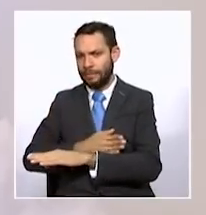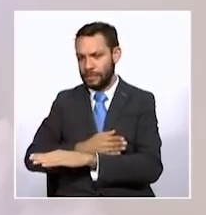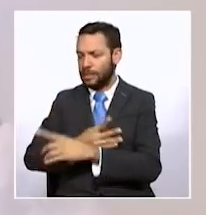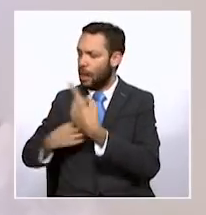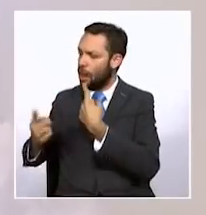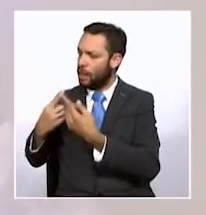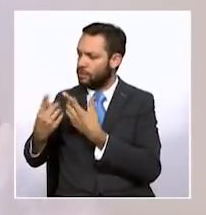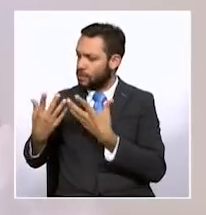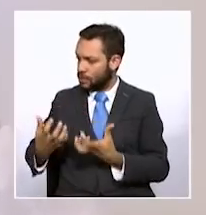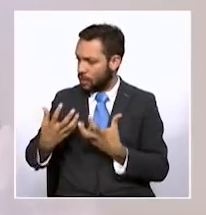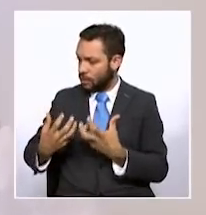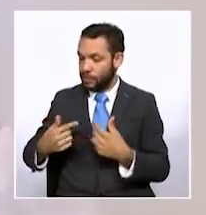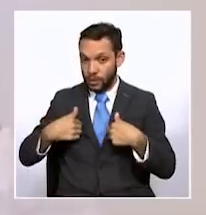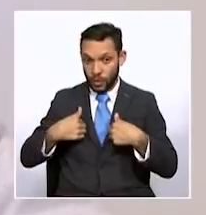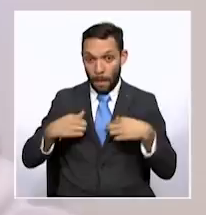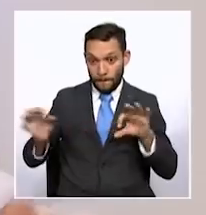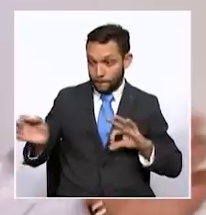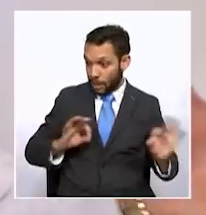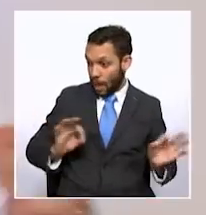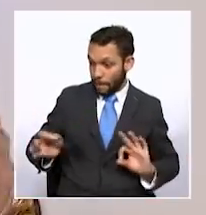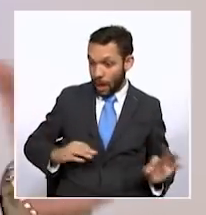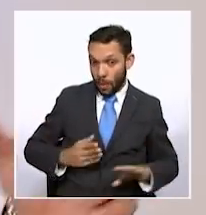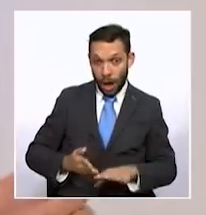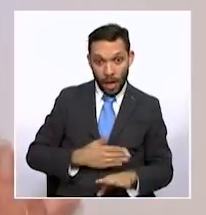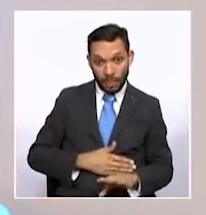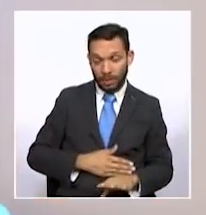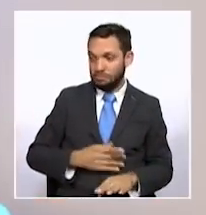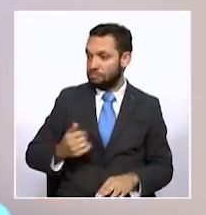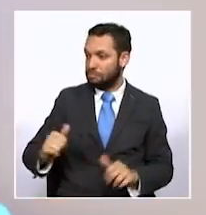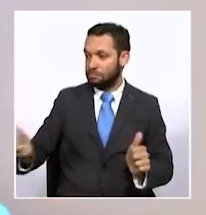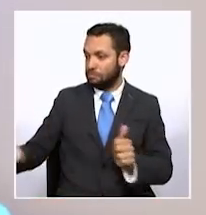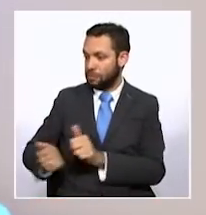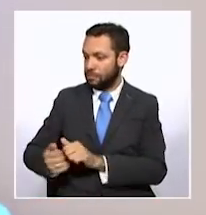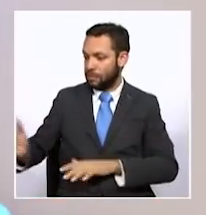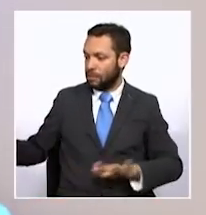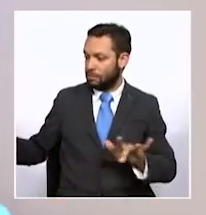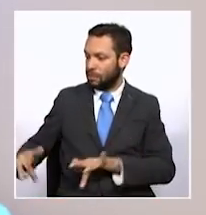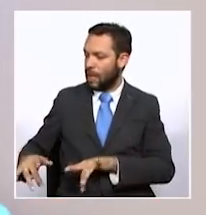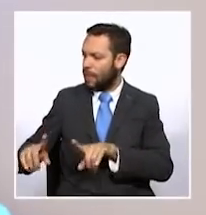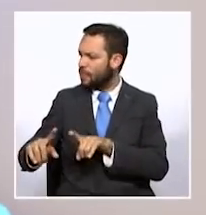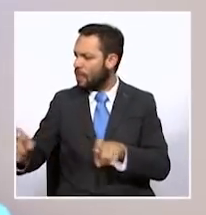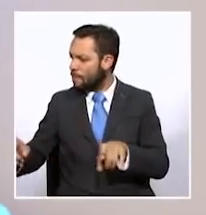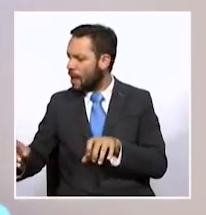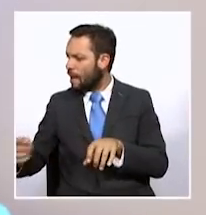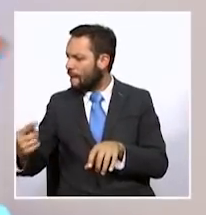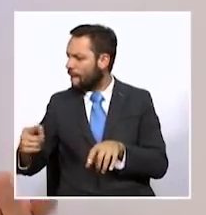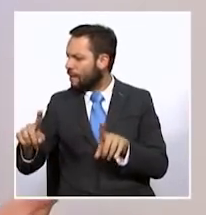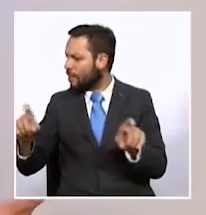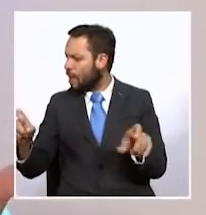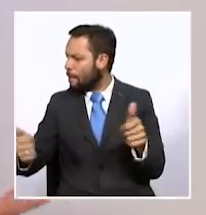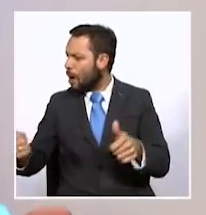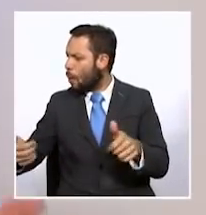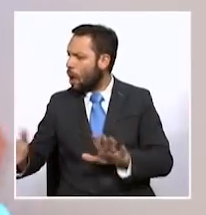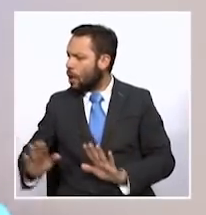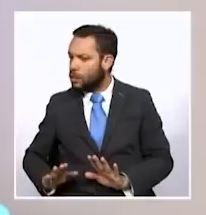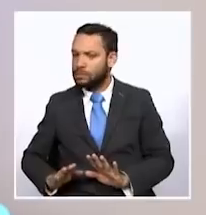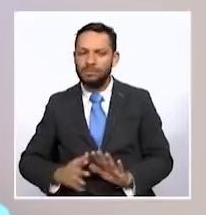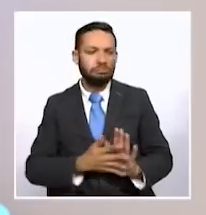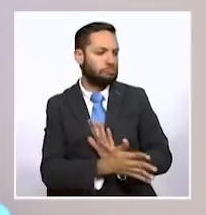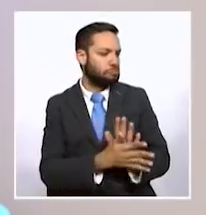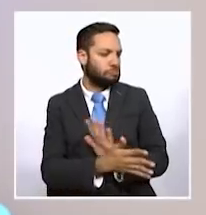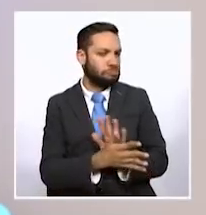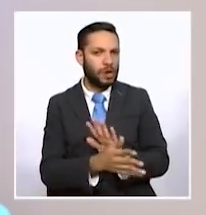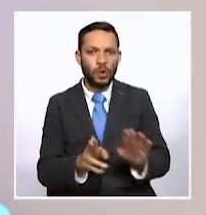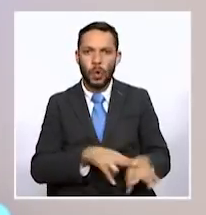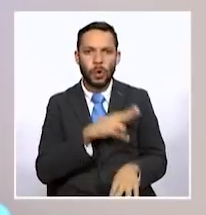quiero contarles, yo nunca preparé un programa. Y él llegó ahora, nos encontramos, dejamos hablar. Entonces es espontáneo, porque es que esto es lo que vemos en